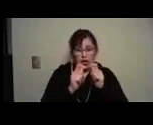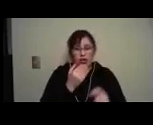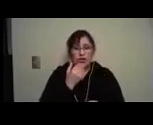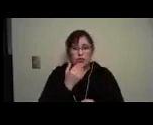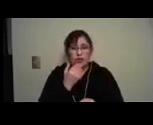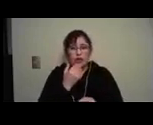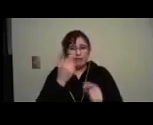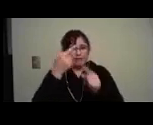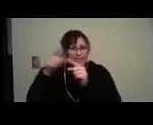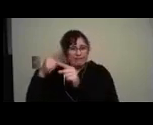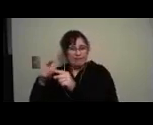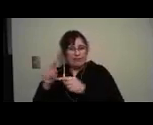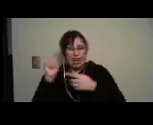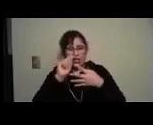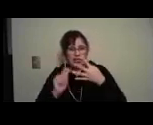otro tipo de